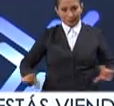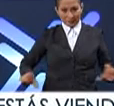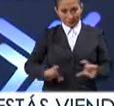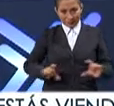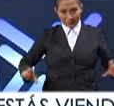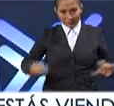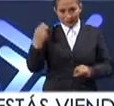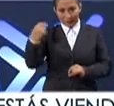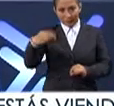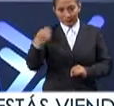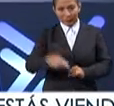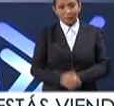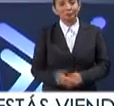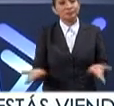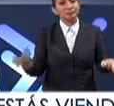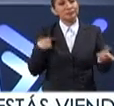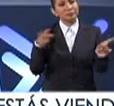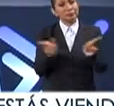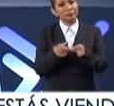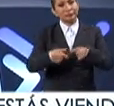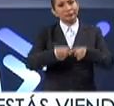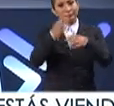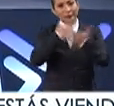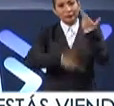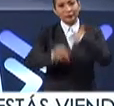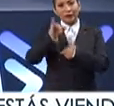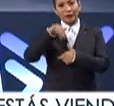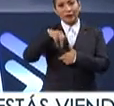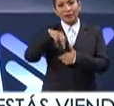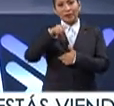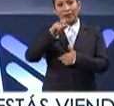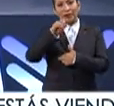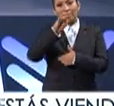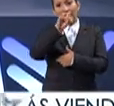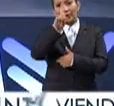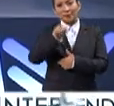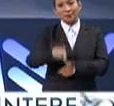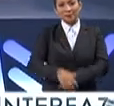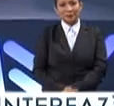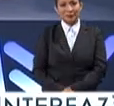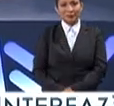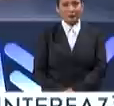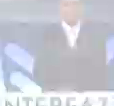en su pantalla vamos a hacer una breve pausa regresamos esto es interfaz